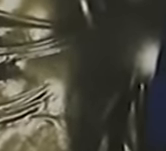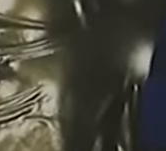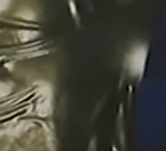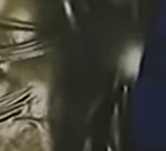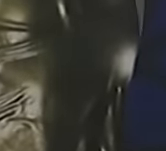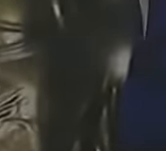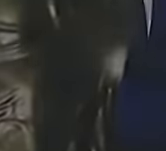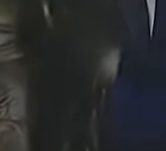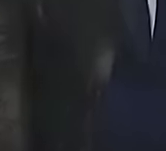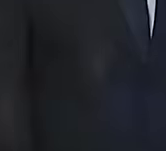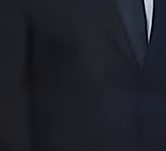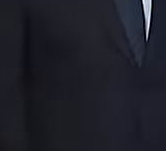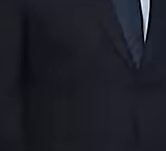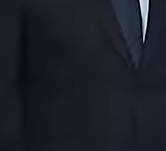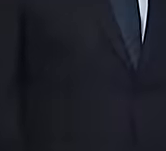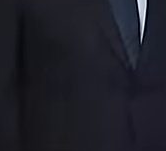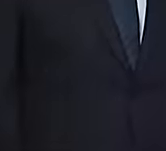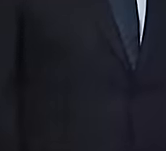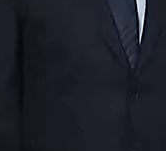Maduro.